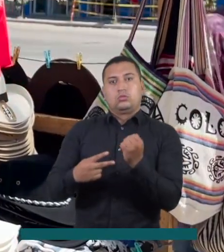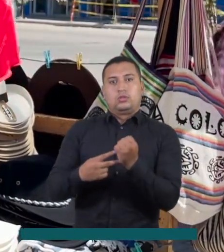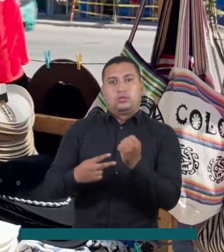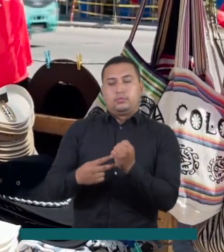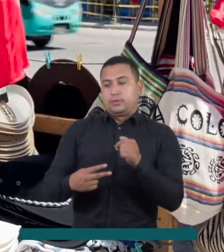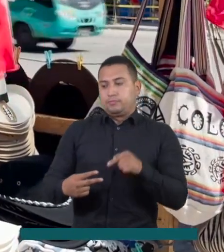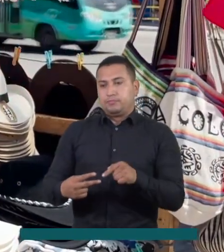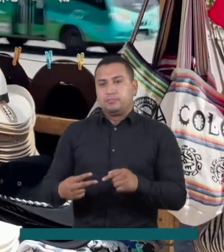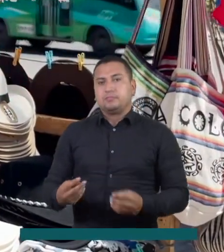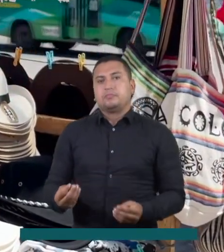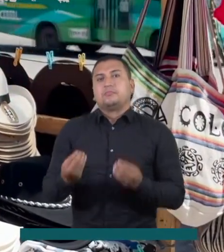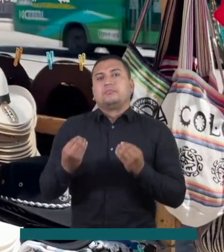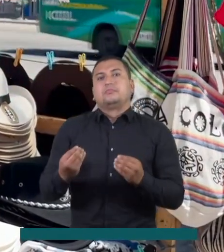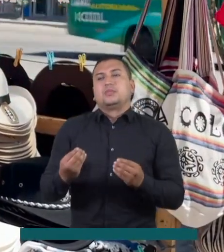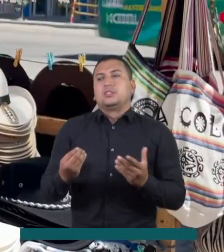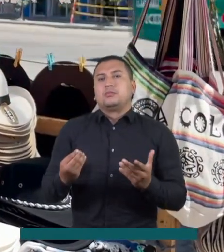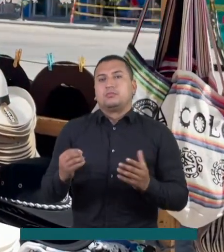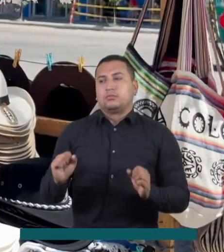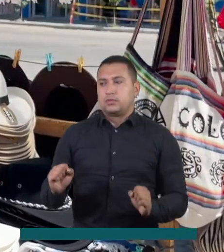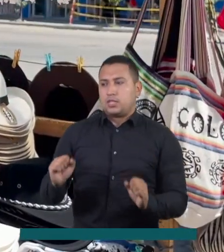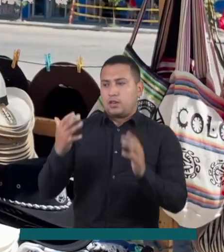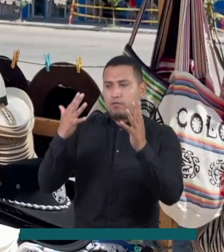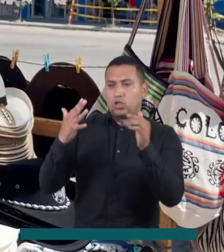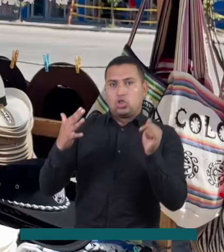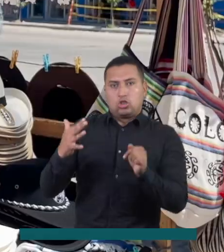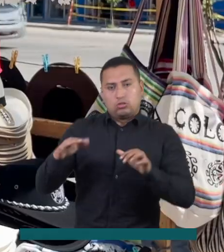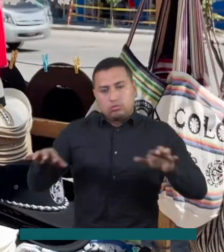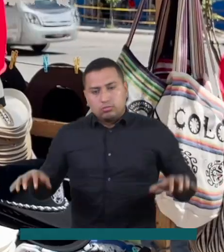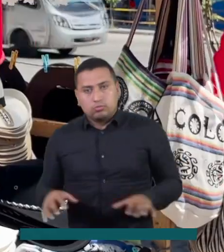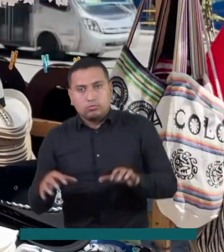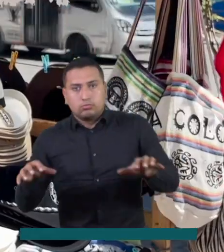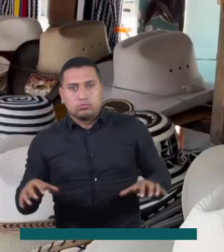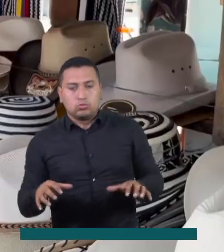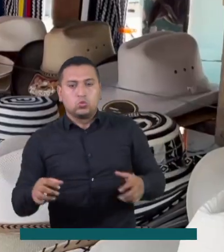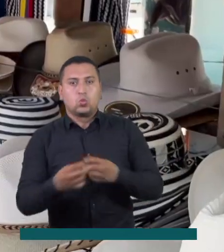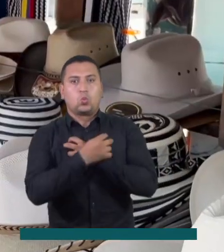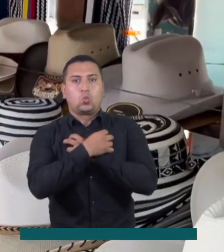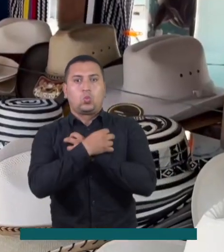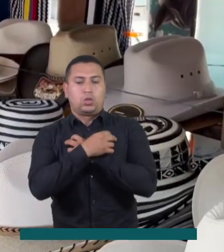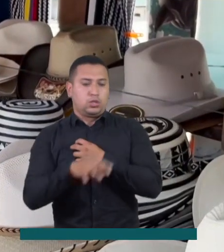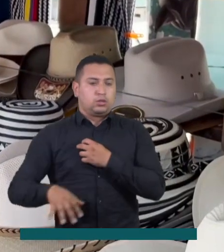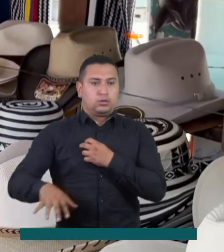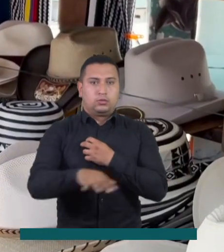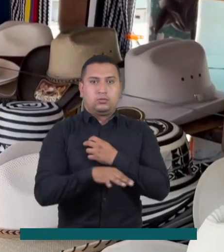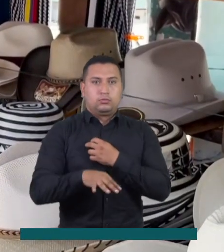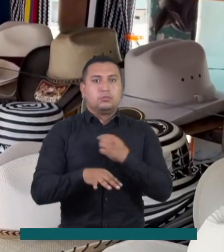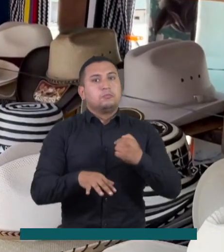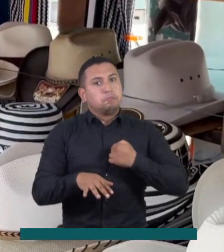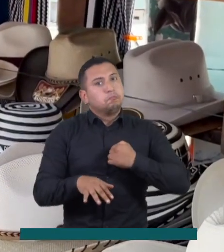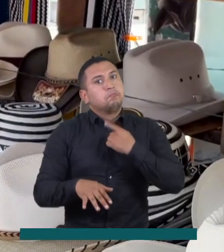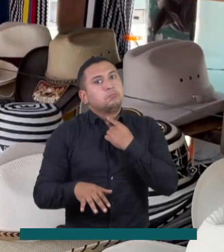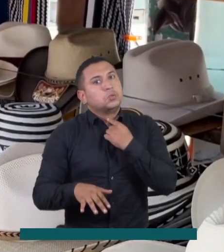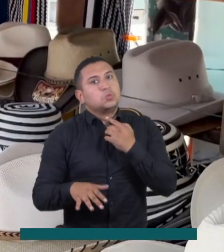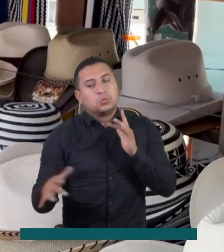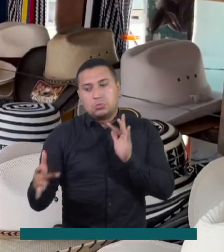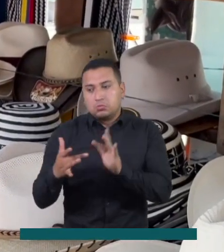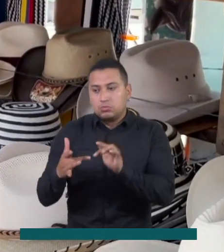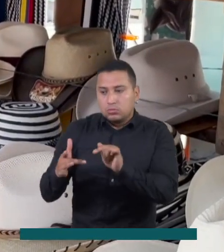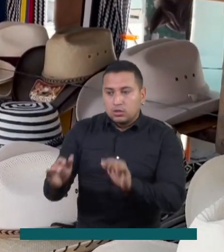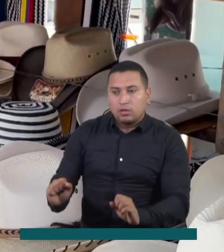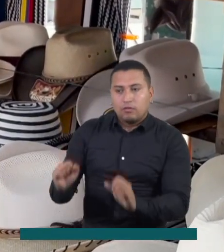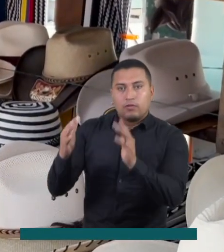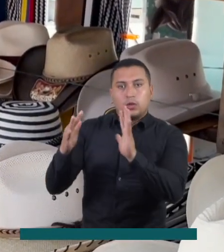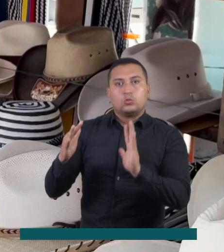a los eventos que ha habido aquí en el Huila. Me gusta venir a las ferias del